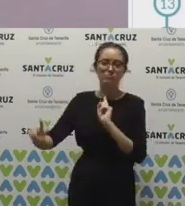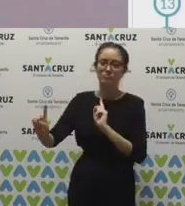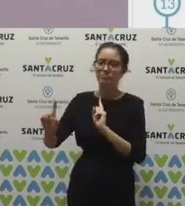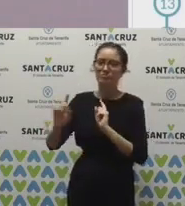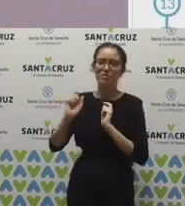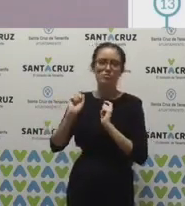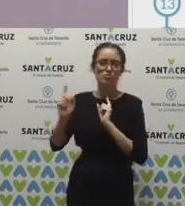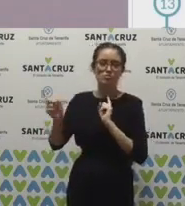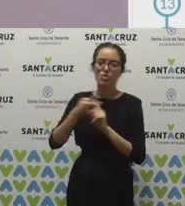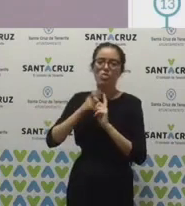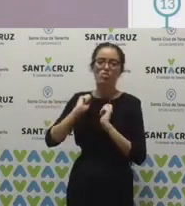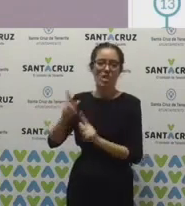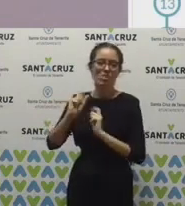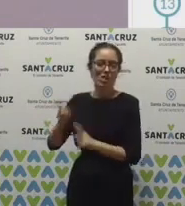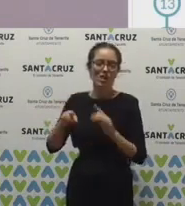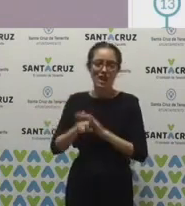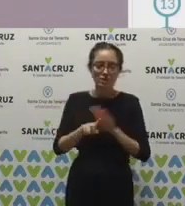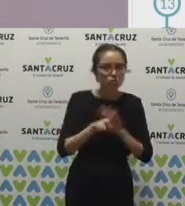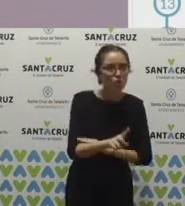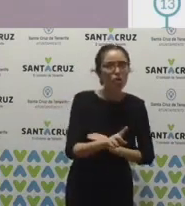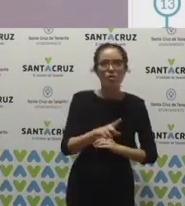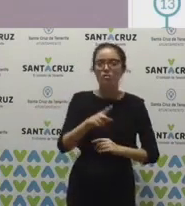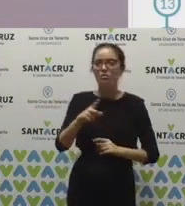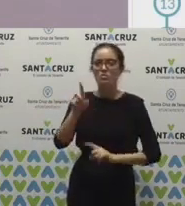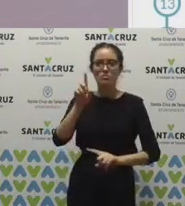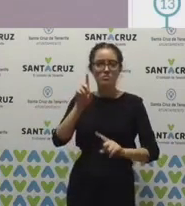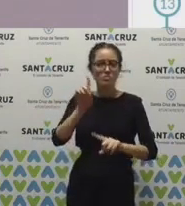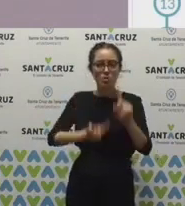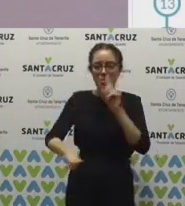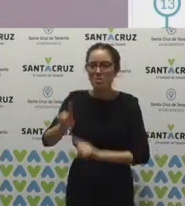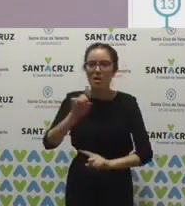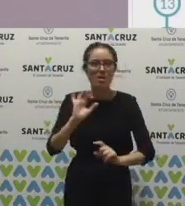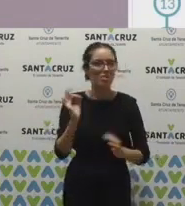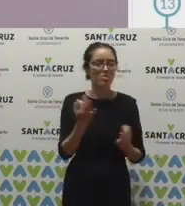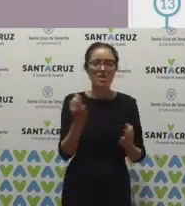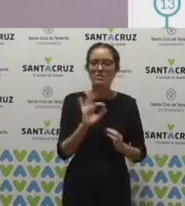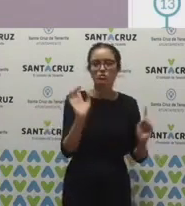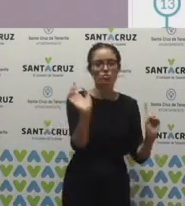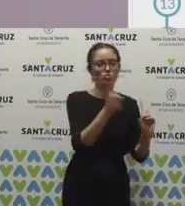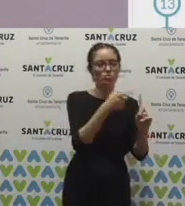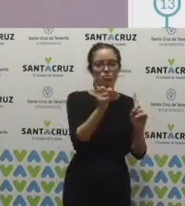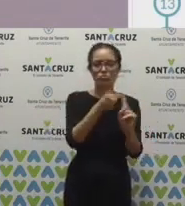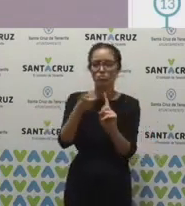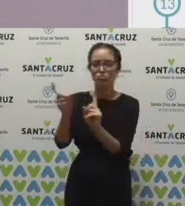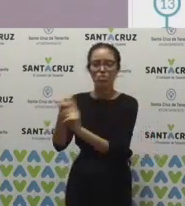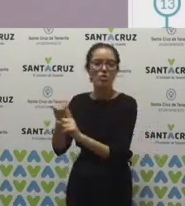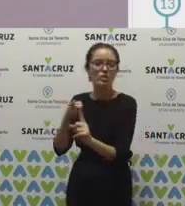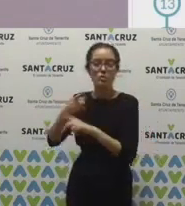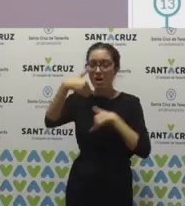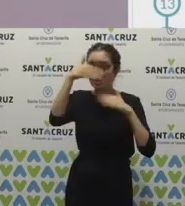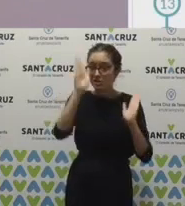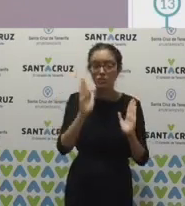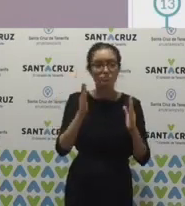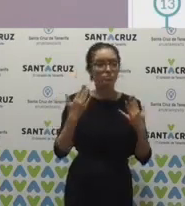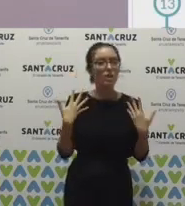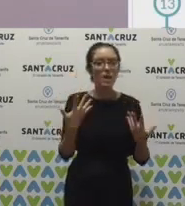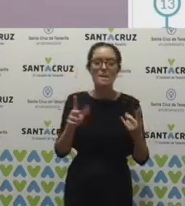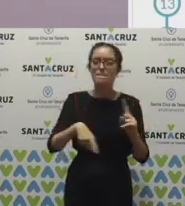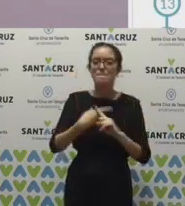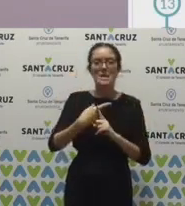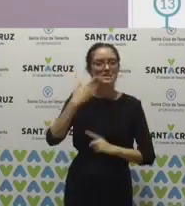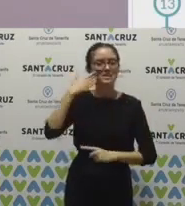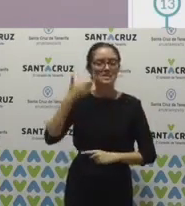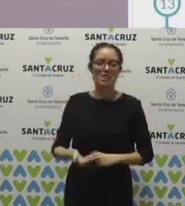y tramitando cuantas acciones y medidas se precisan para garantizar una atención rápida y digna a la